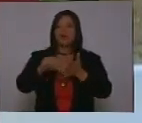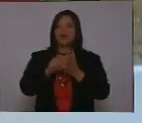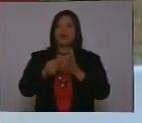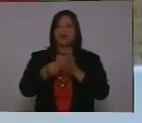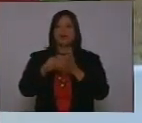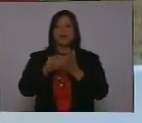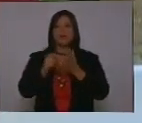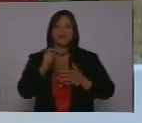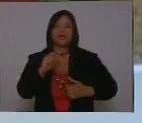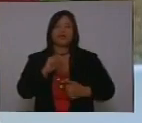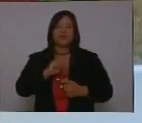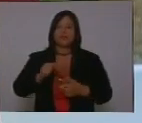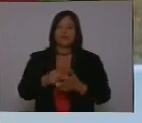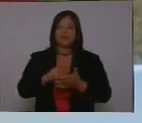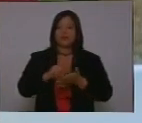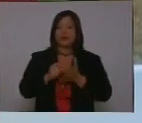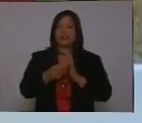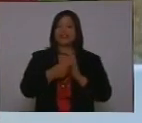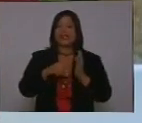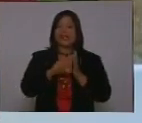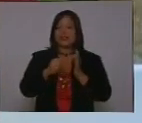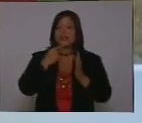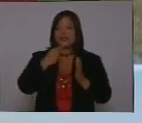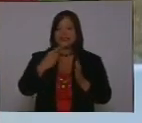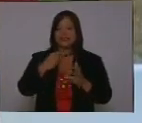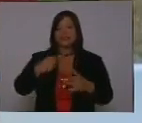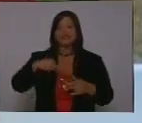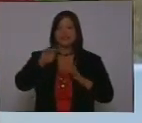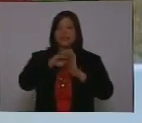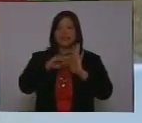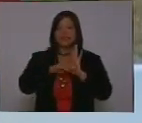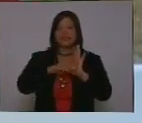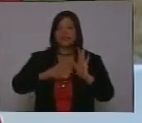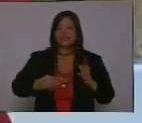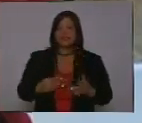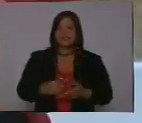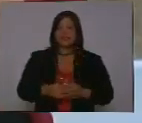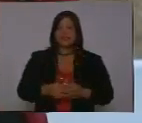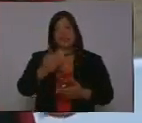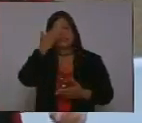de ser orientada por un hombre como usted. Muchas gracias, profesor.